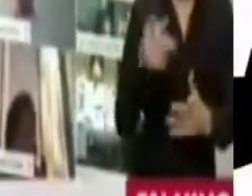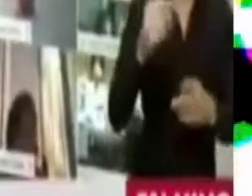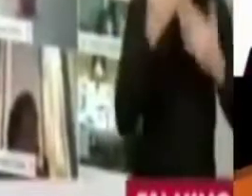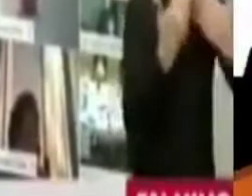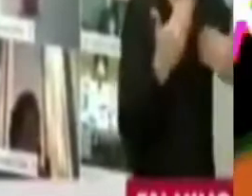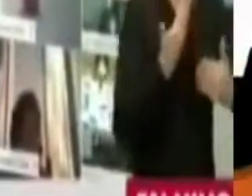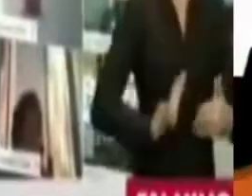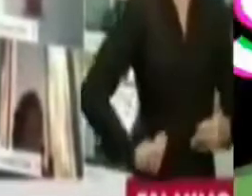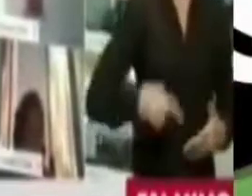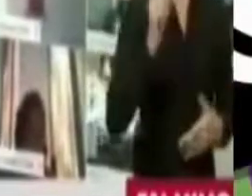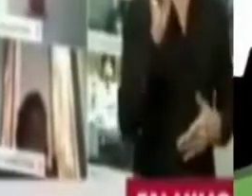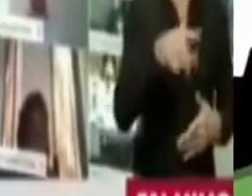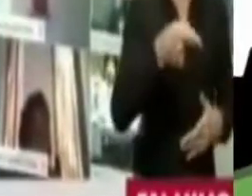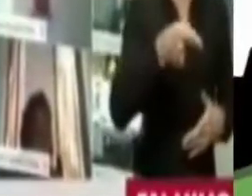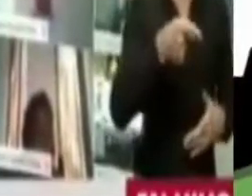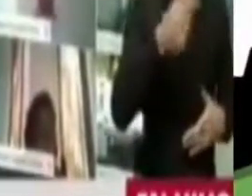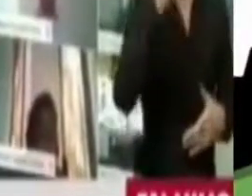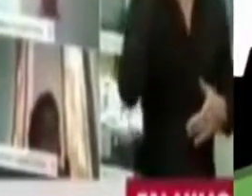justicia finalmente